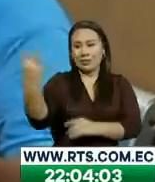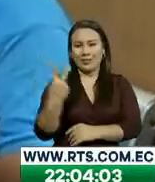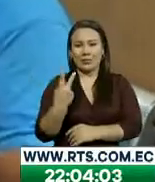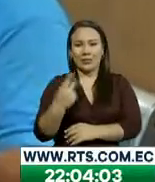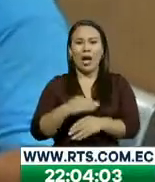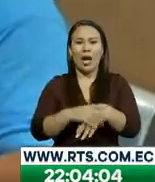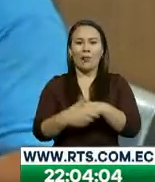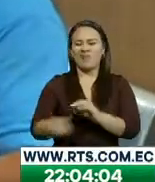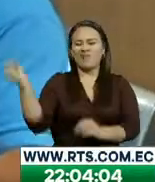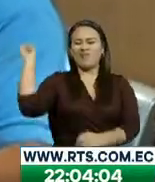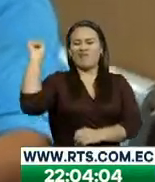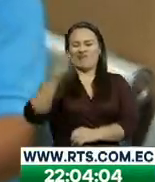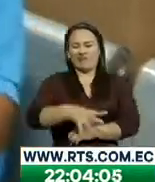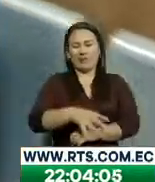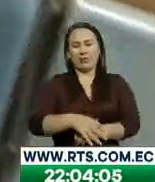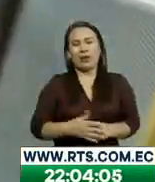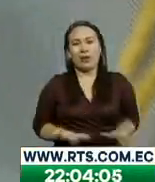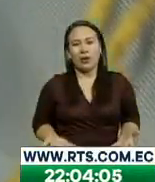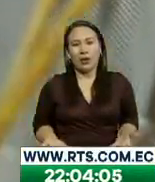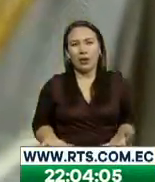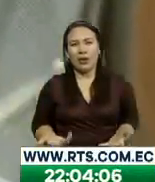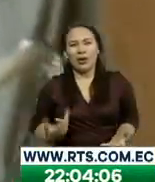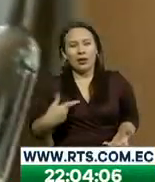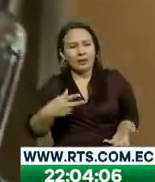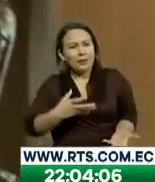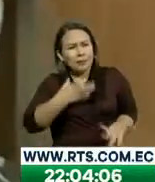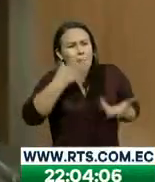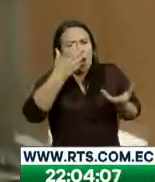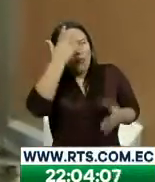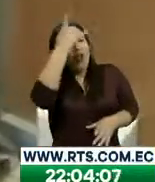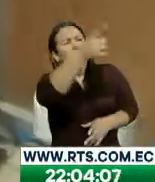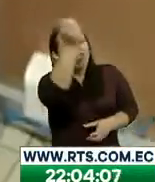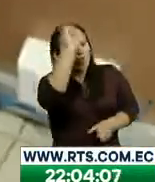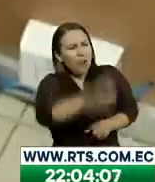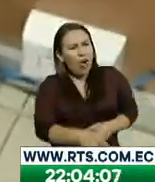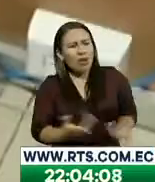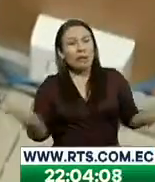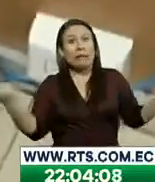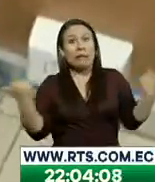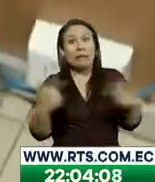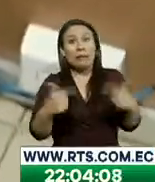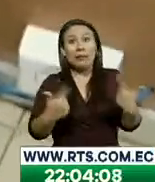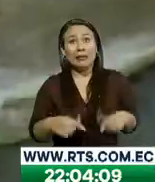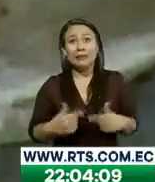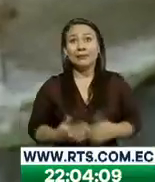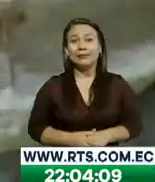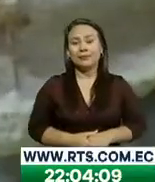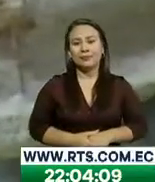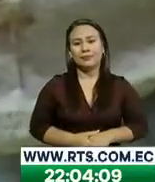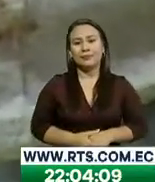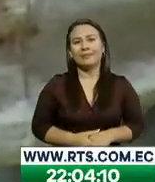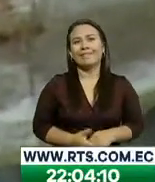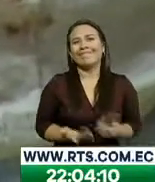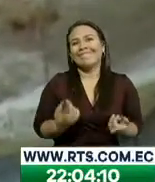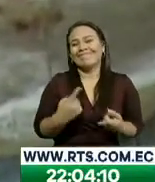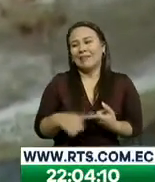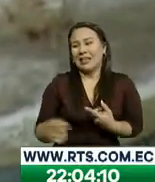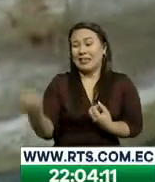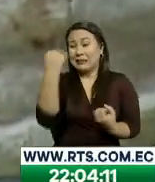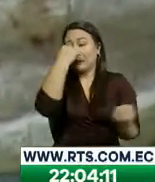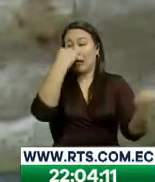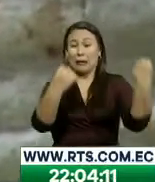para agregar algo más al paquete de desechos que el anterior ciudadano había recopilado. Pero ese fue